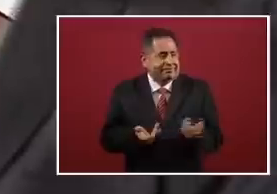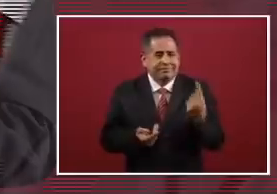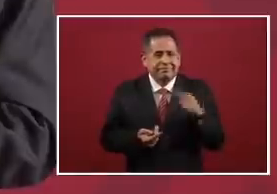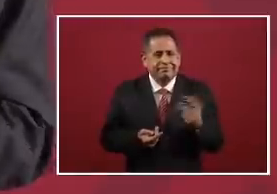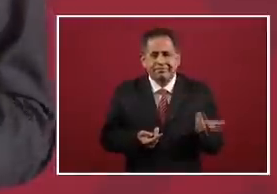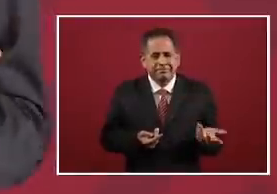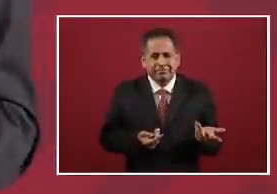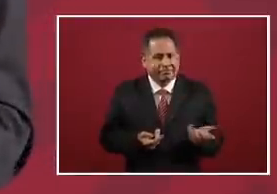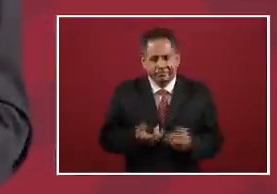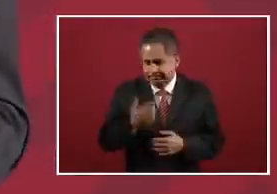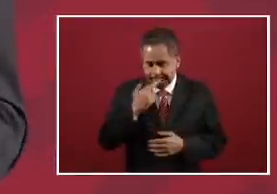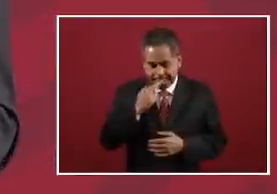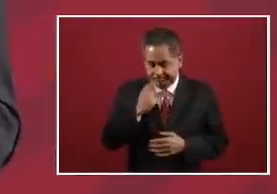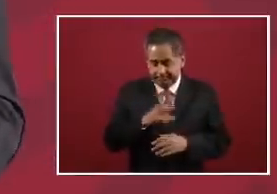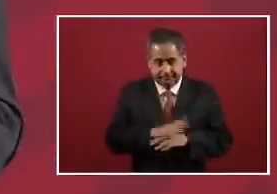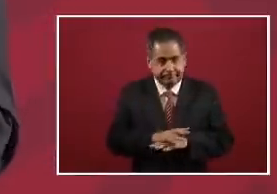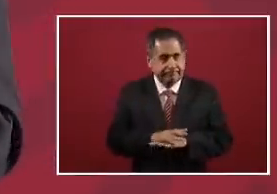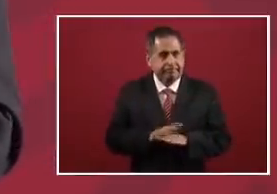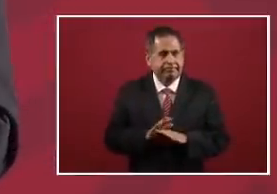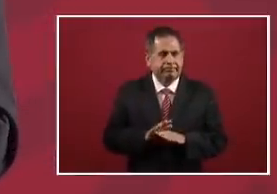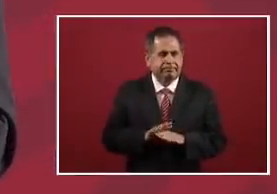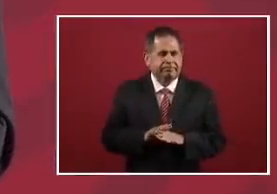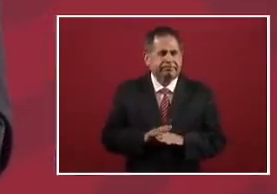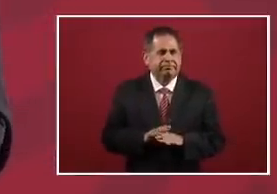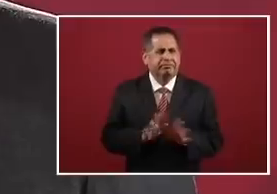lo mejor para